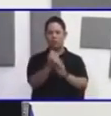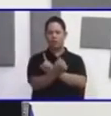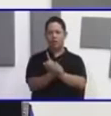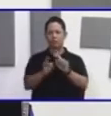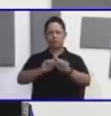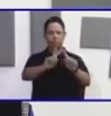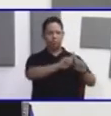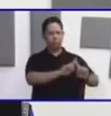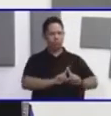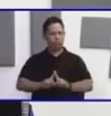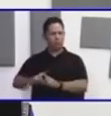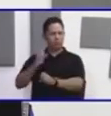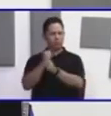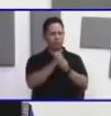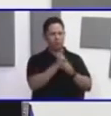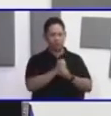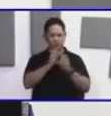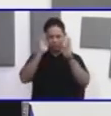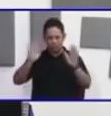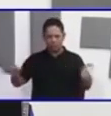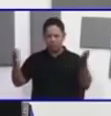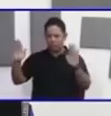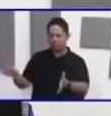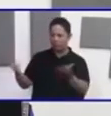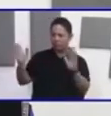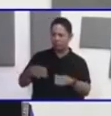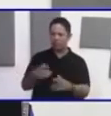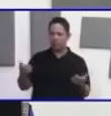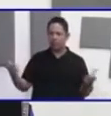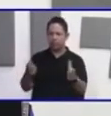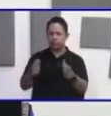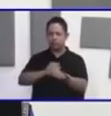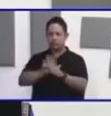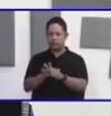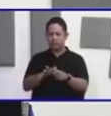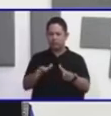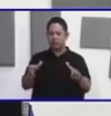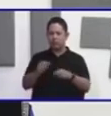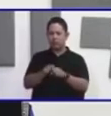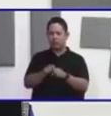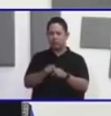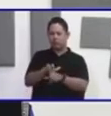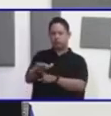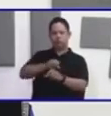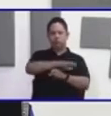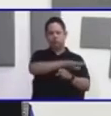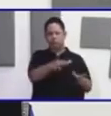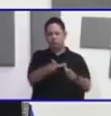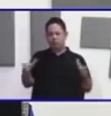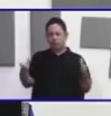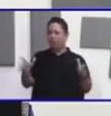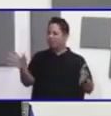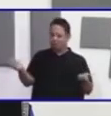que están trabajando precisamente para mitigar la expansión del coronavirus, y también, por supuesto, nuestras